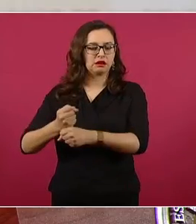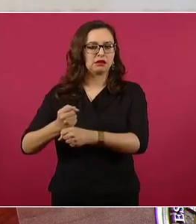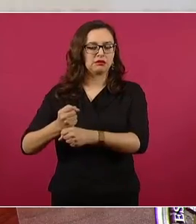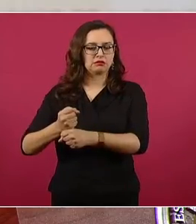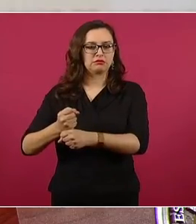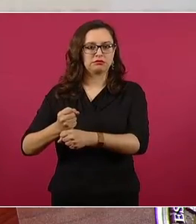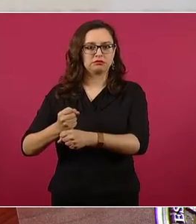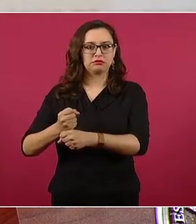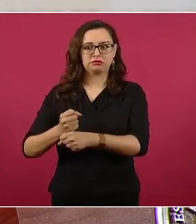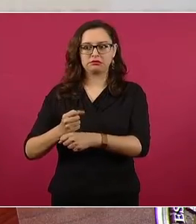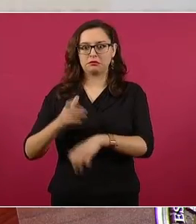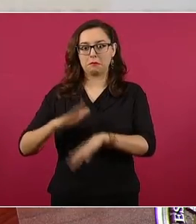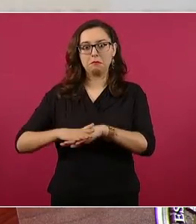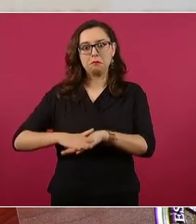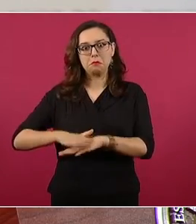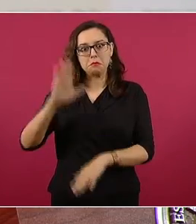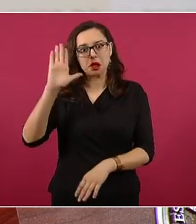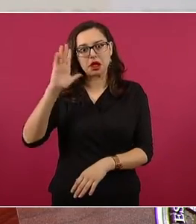años o más.